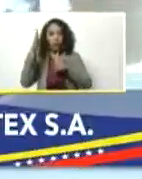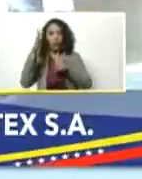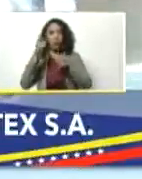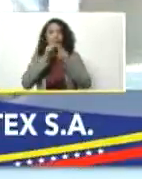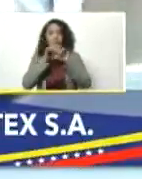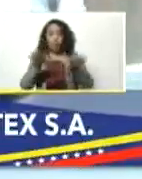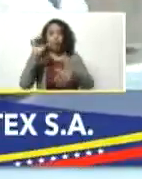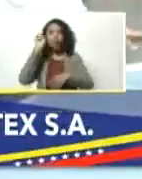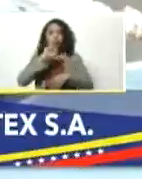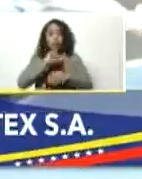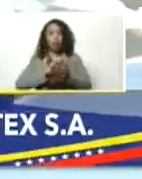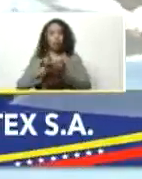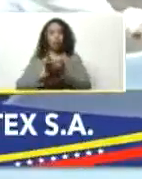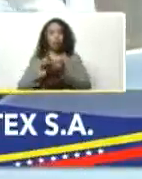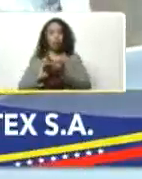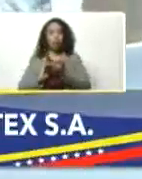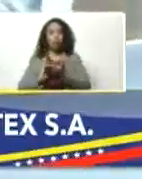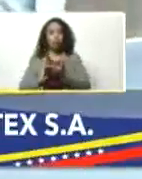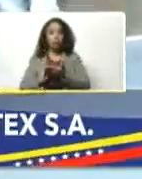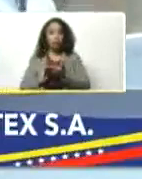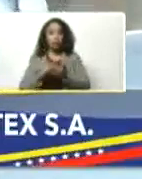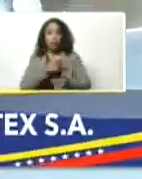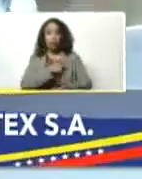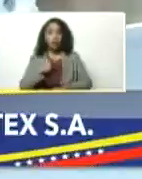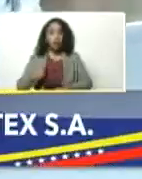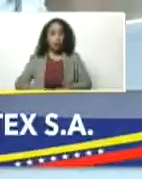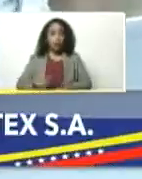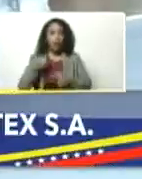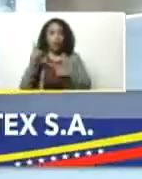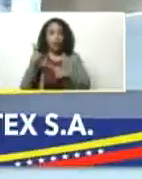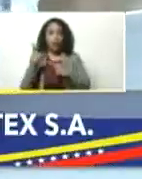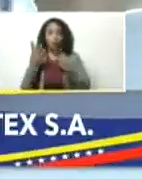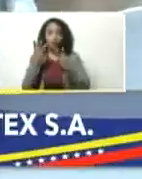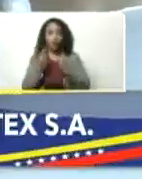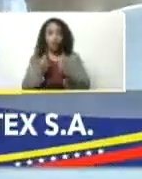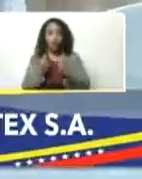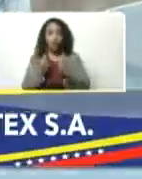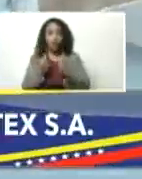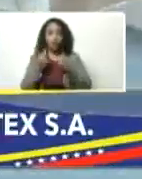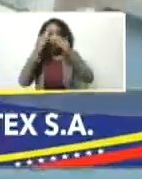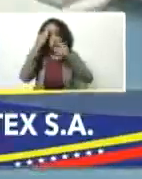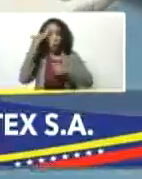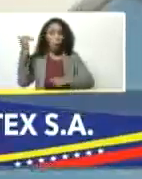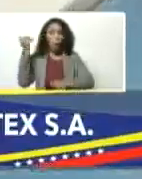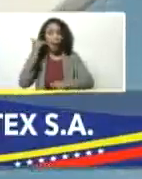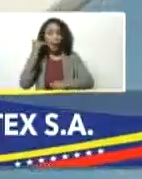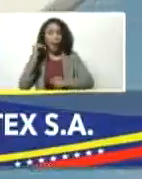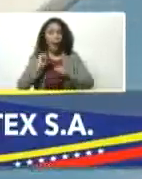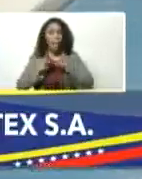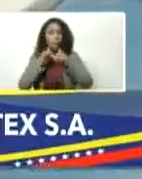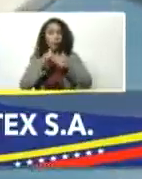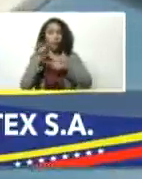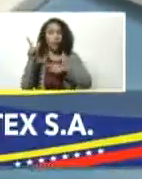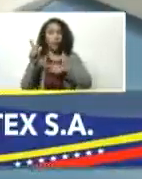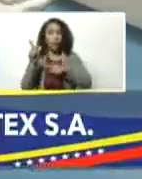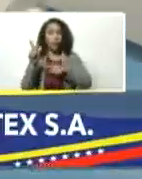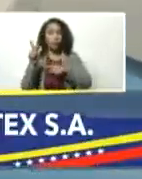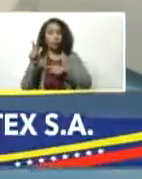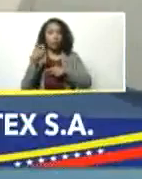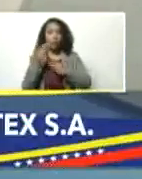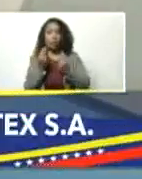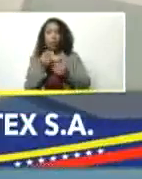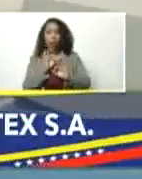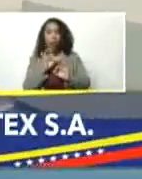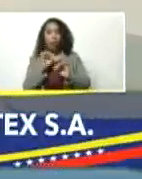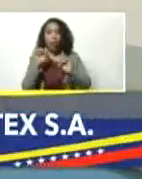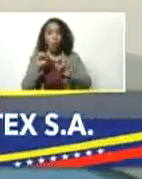sí lo resuelven. Usted tiene el caso de China, que numeró, Corea del Sur, que empezó prácticamente sin dinero y hoy